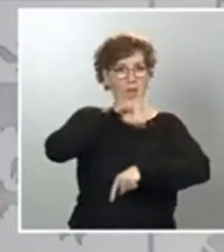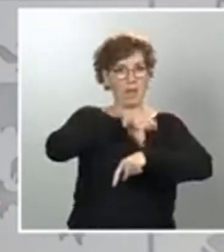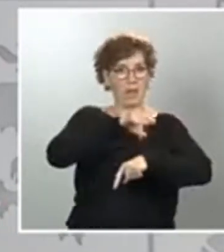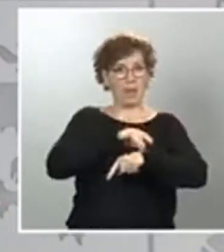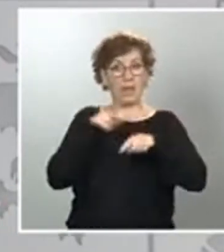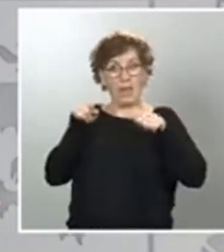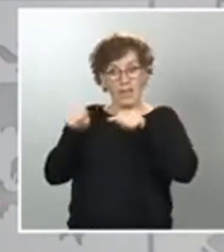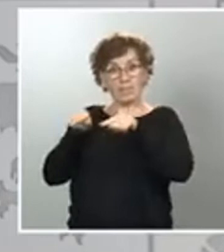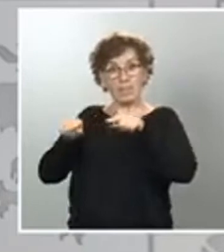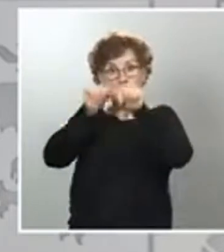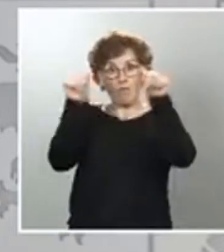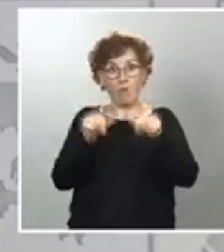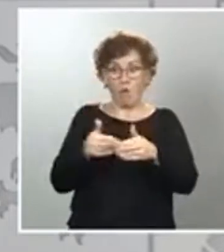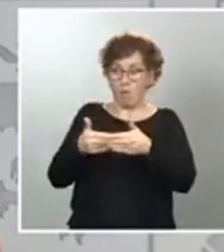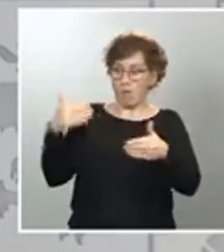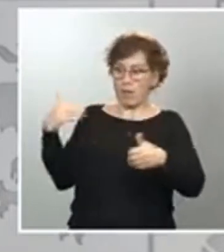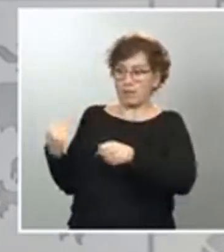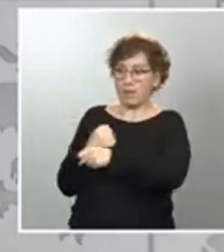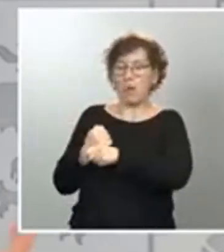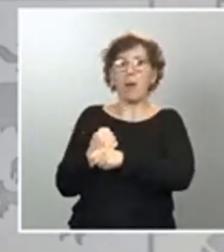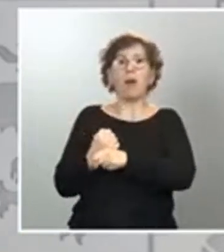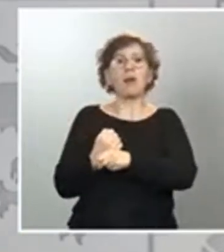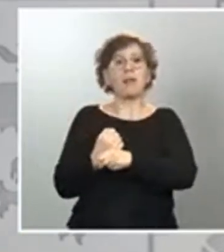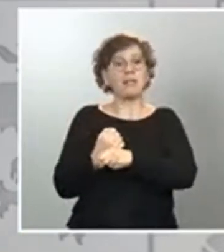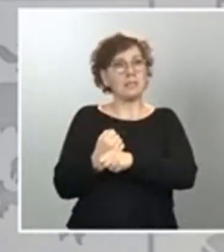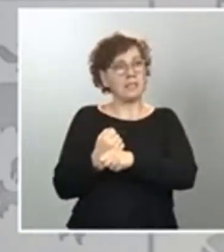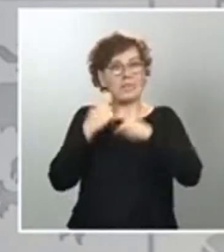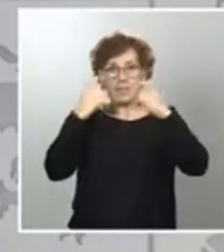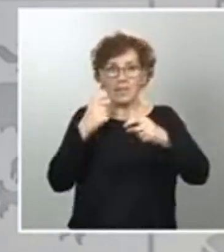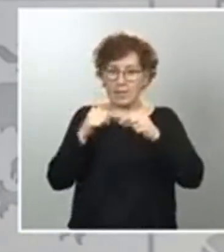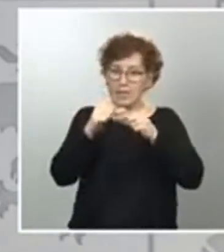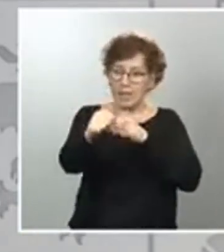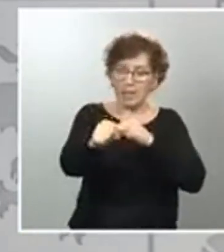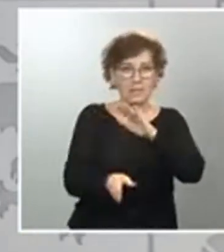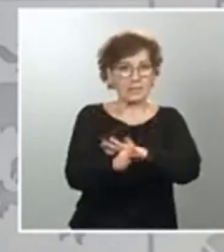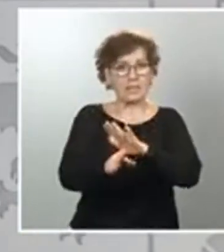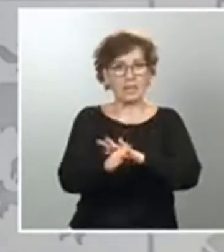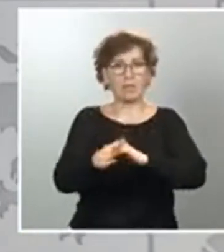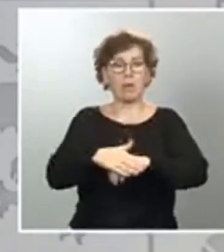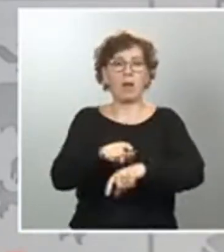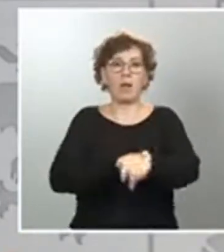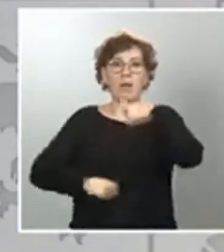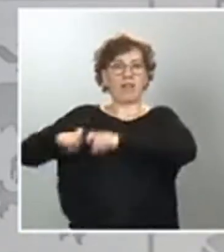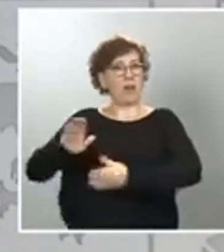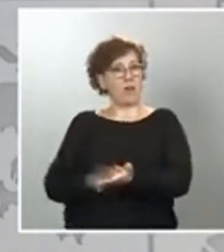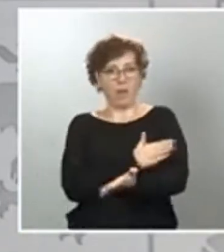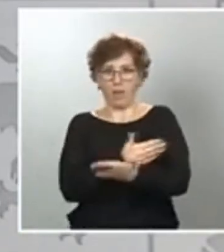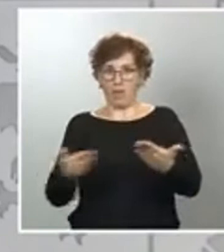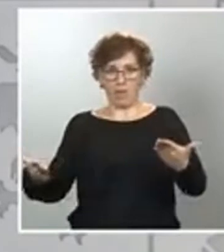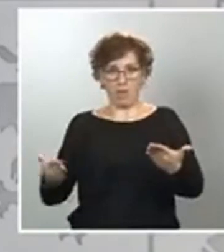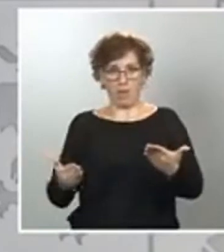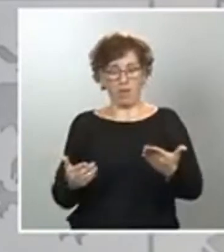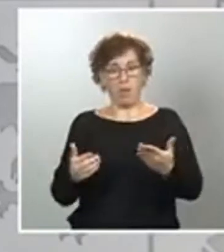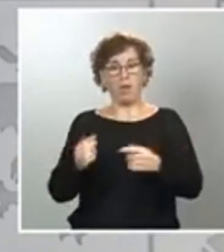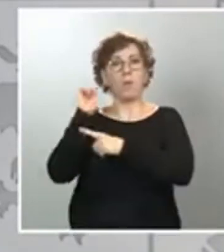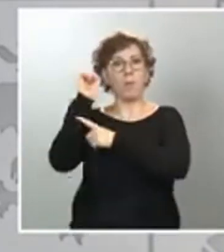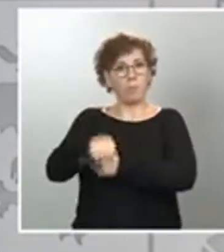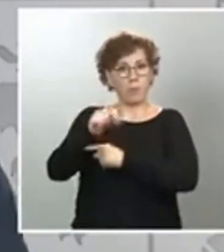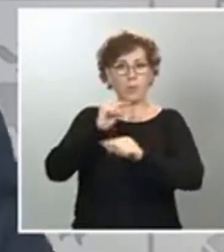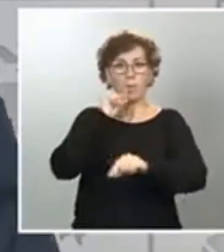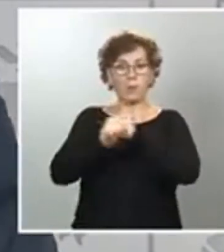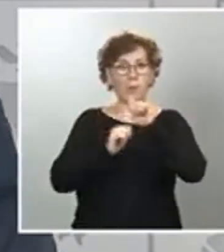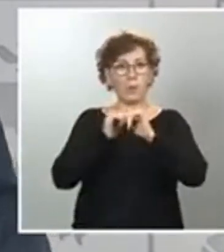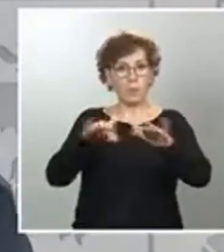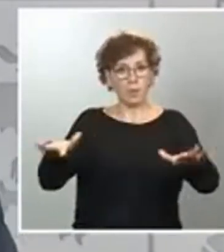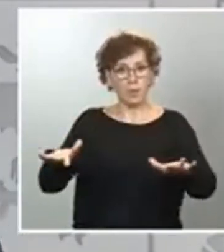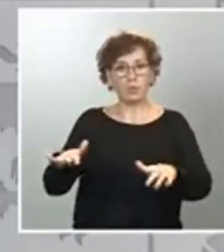no tener que retroceder y, en consecuencia, definitivamente vencer al virus, contenerlo y, en consecuencia, alcanzar esa nueva normalidad.